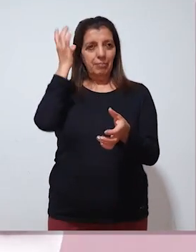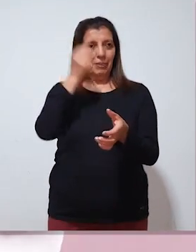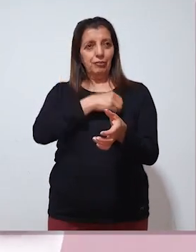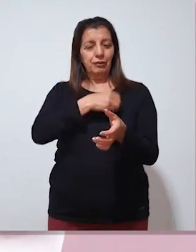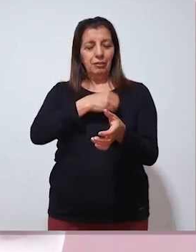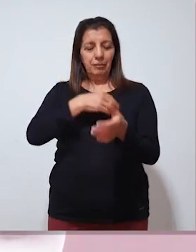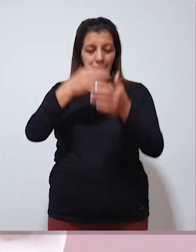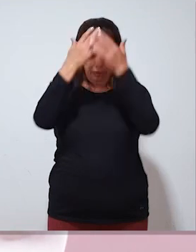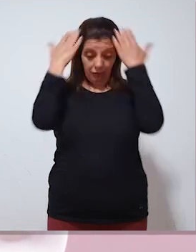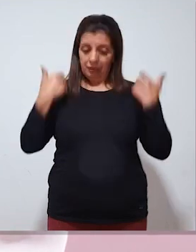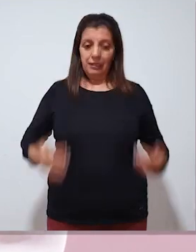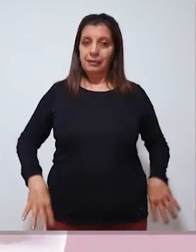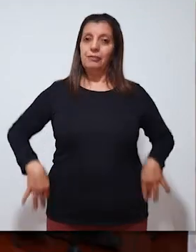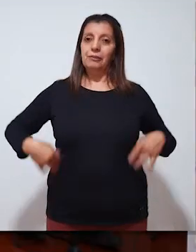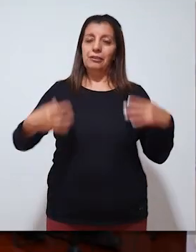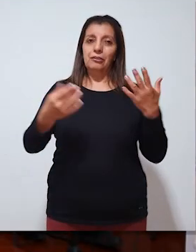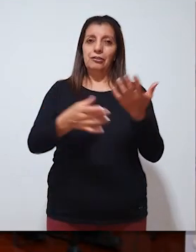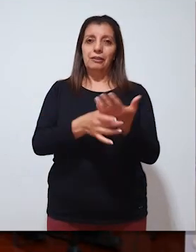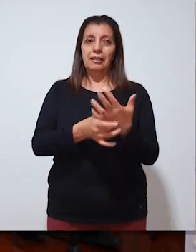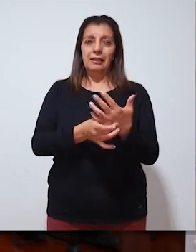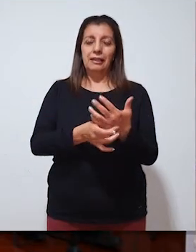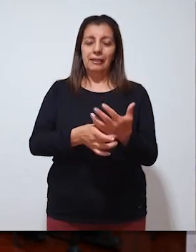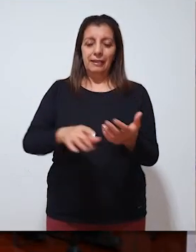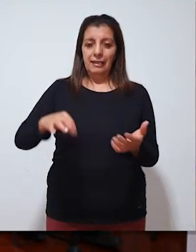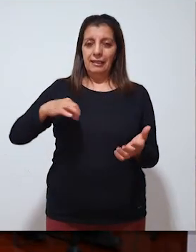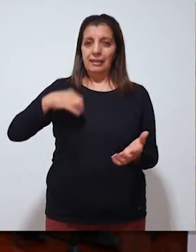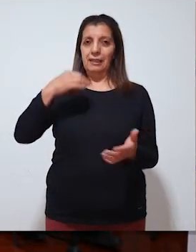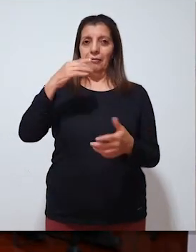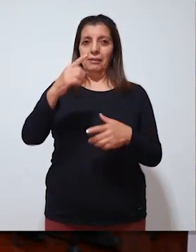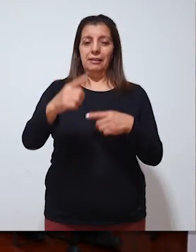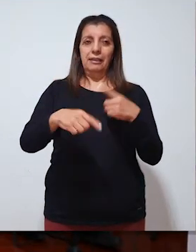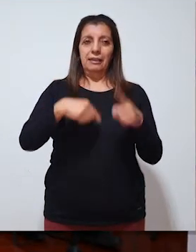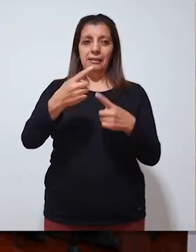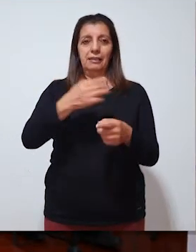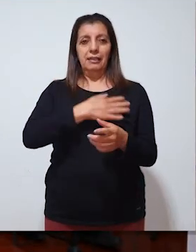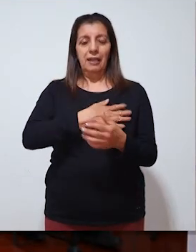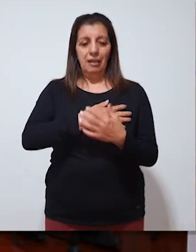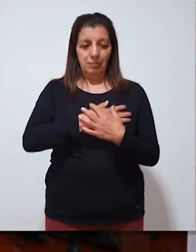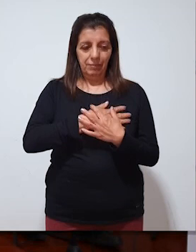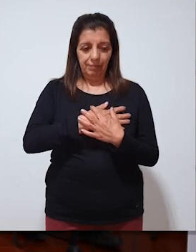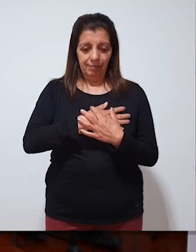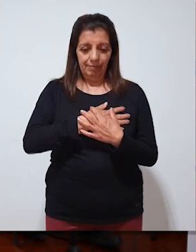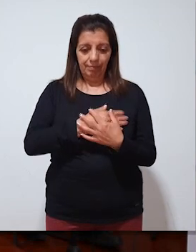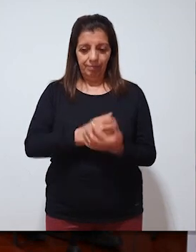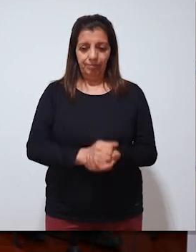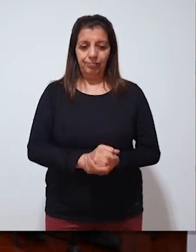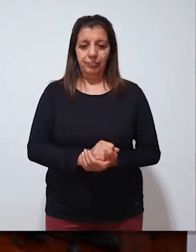la vida eterna. Elevemos juntos nuestra oración común.